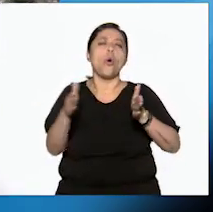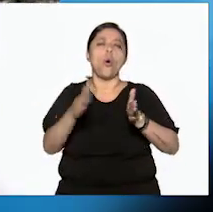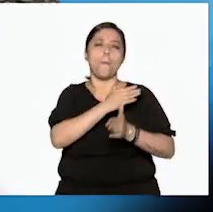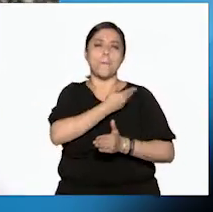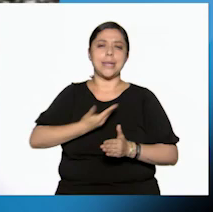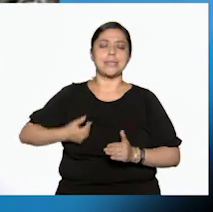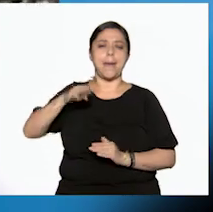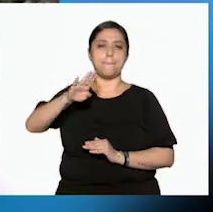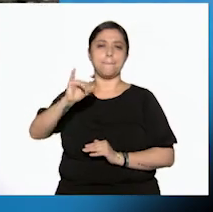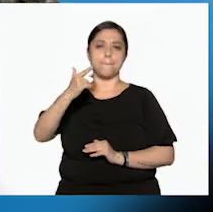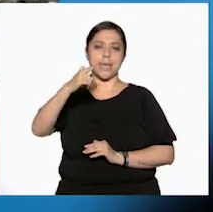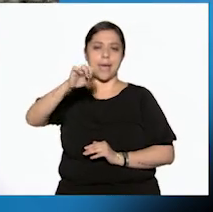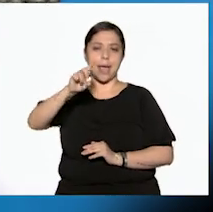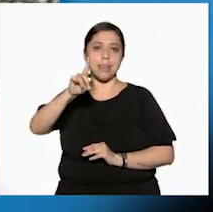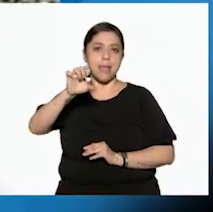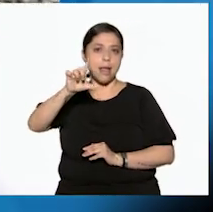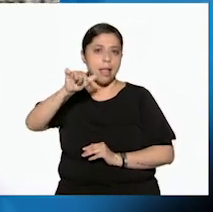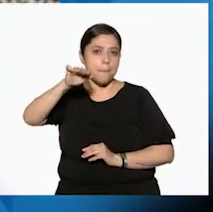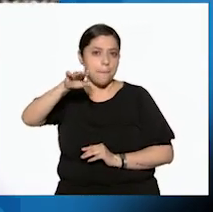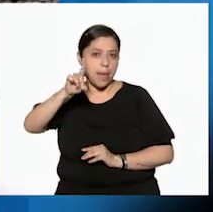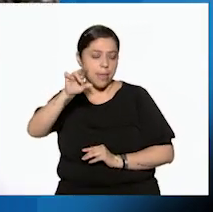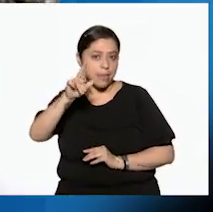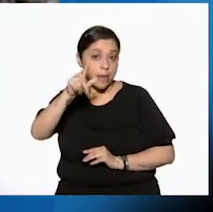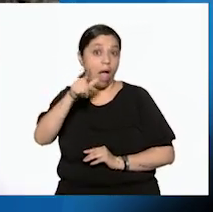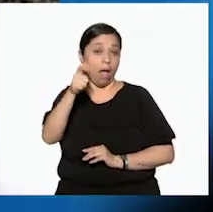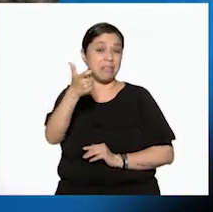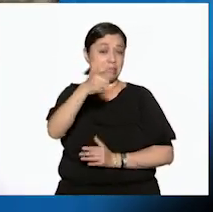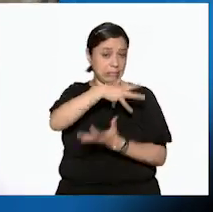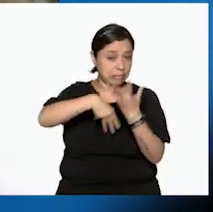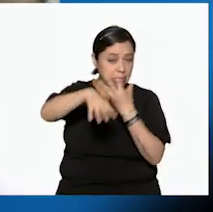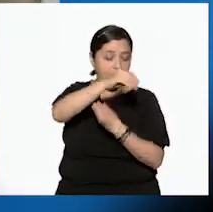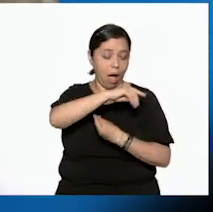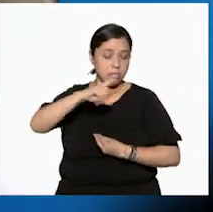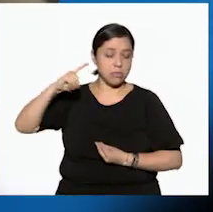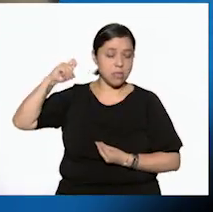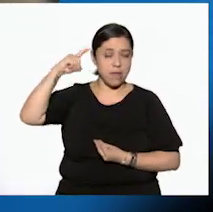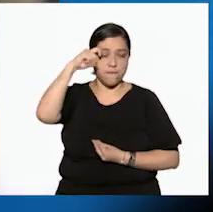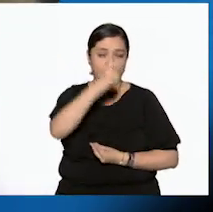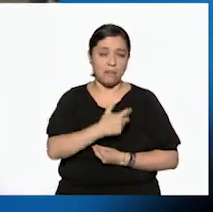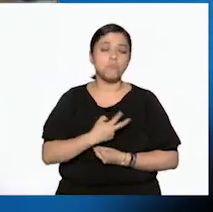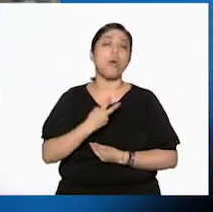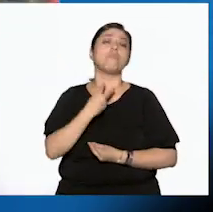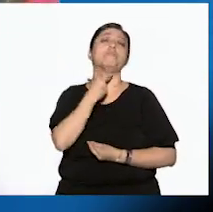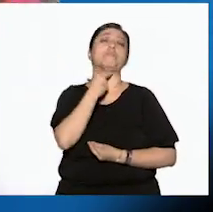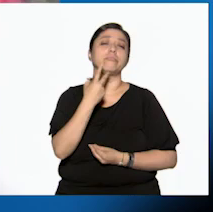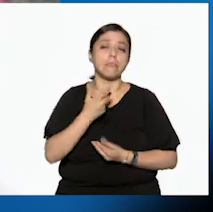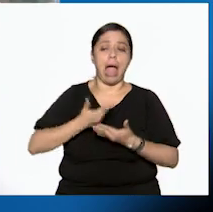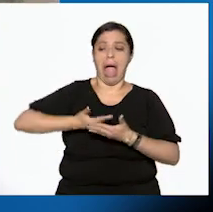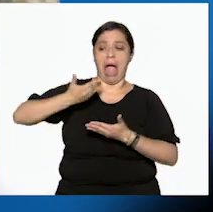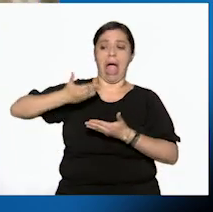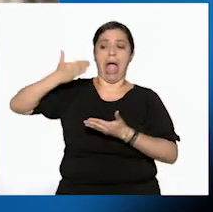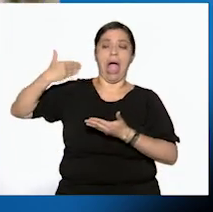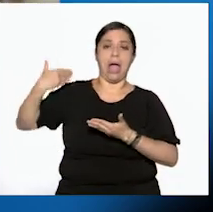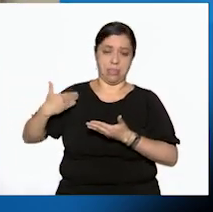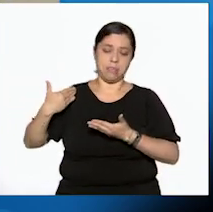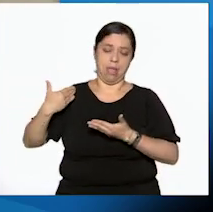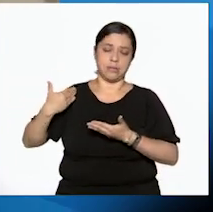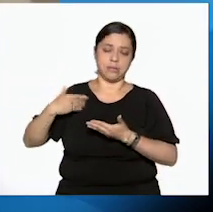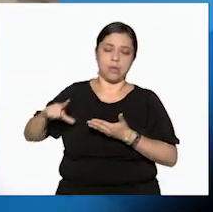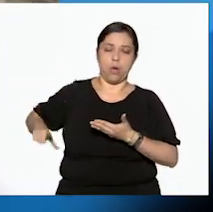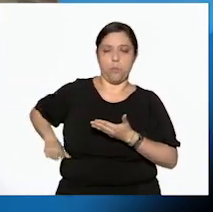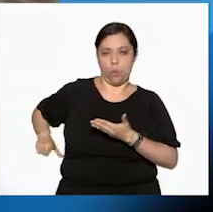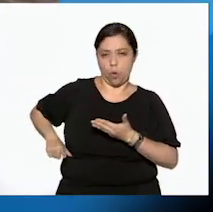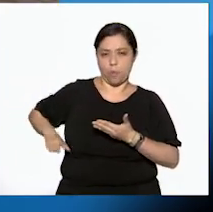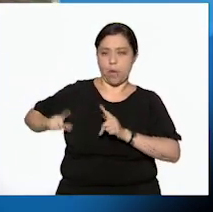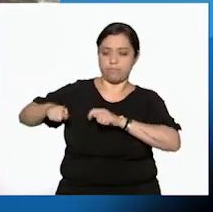Madrid, México vivía en una profunda crisis económica heredada de los gobiernos anteriores. Las